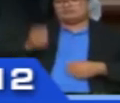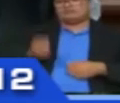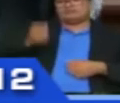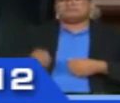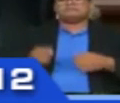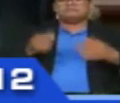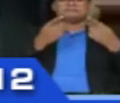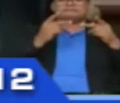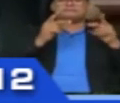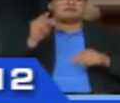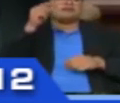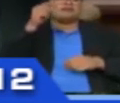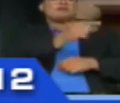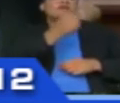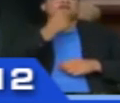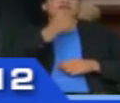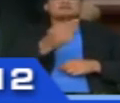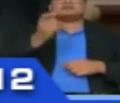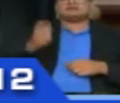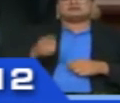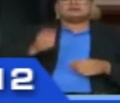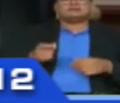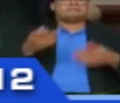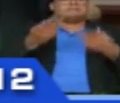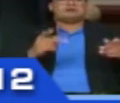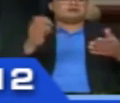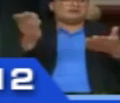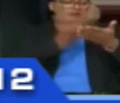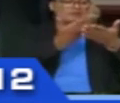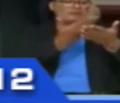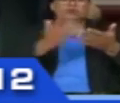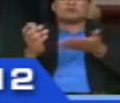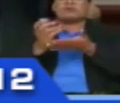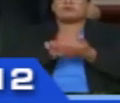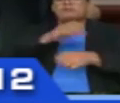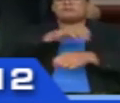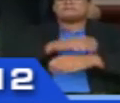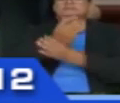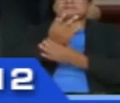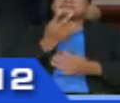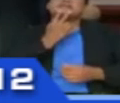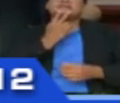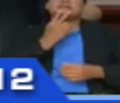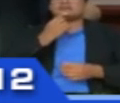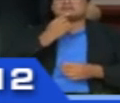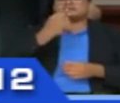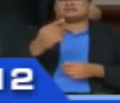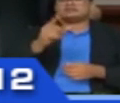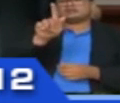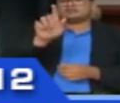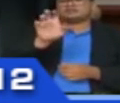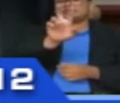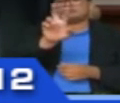al alterar el orden constitucional, los inhibiría. Creo que en una buena técnica jurídica y en un